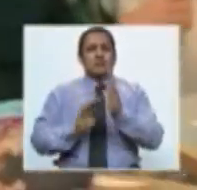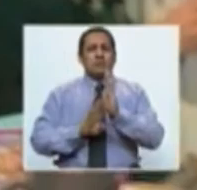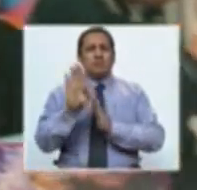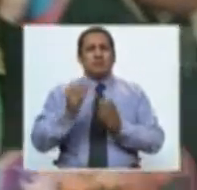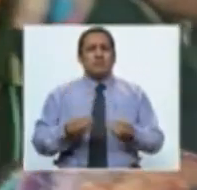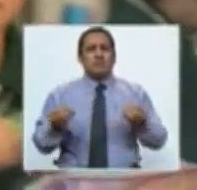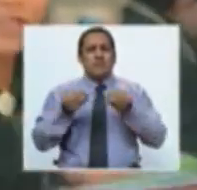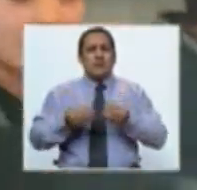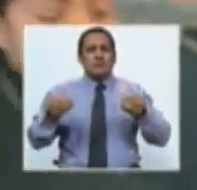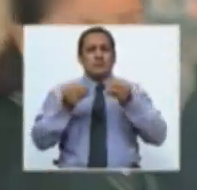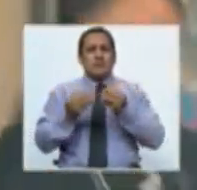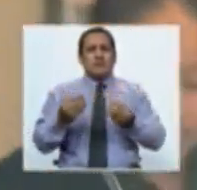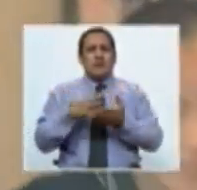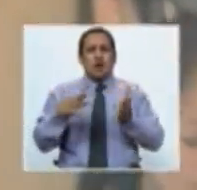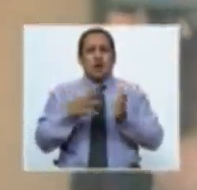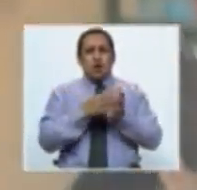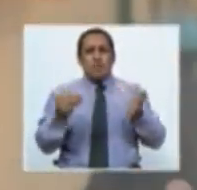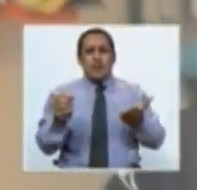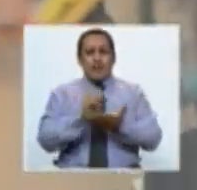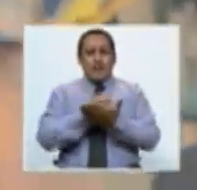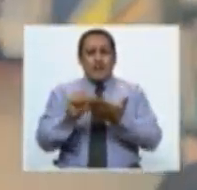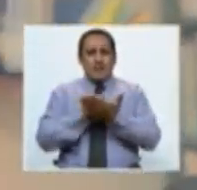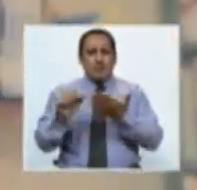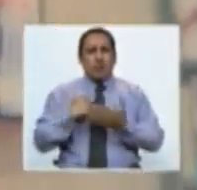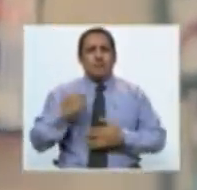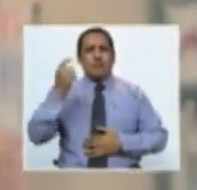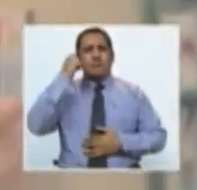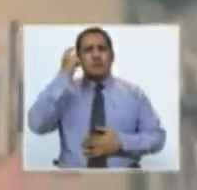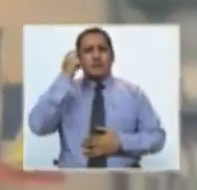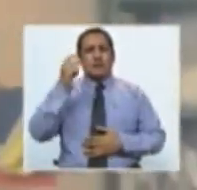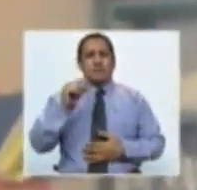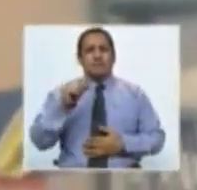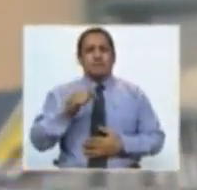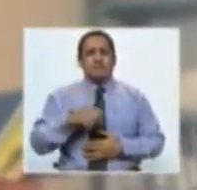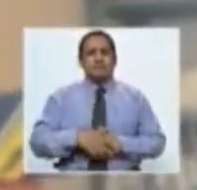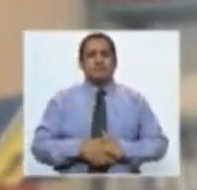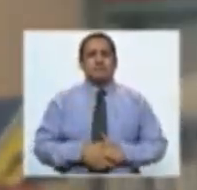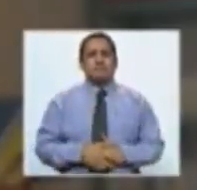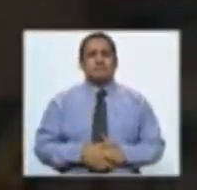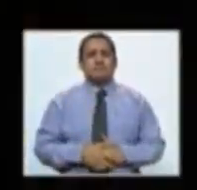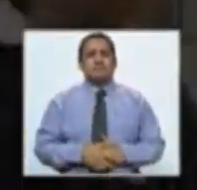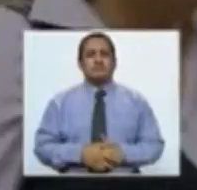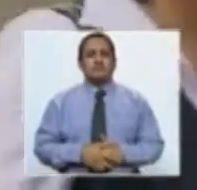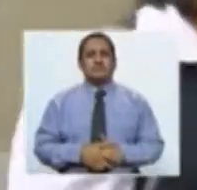superado de lejos al copiar del libro al cuaderno o al memorizar de la pizarra.